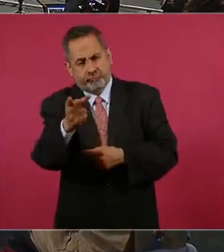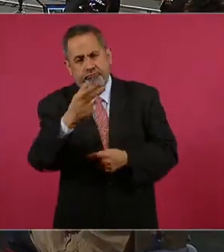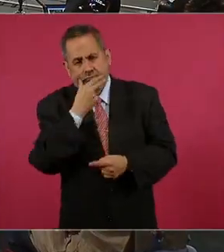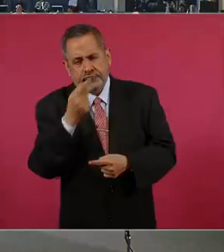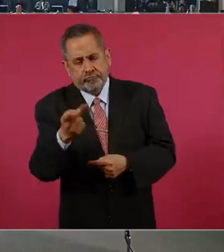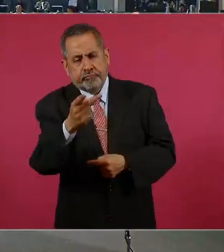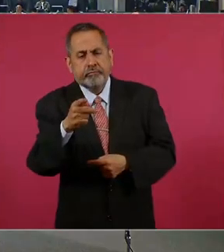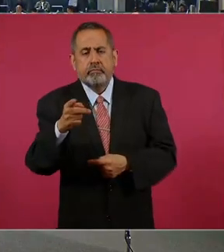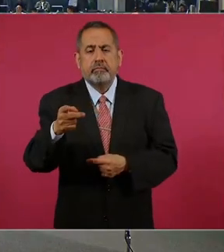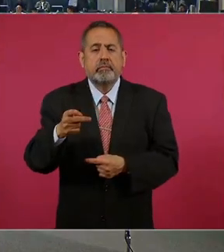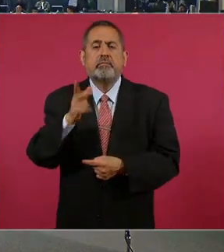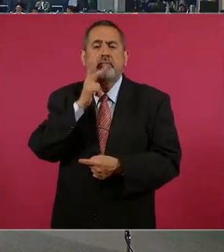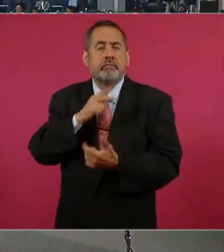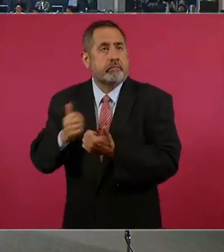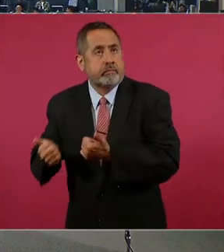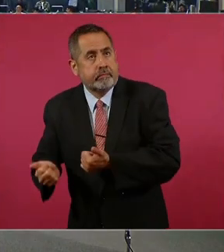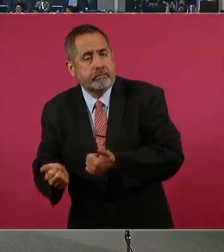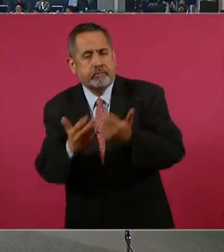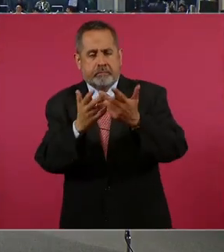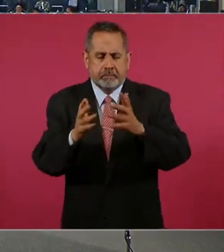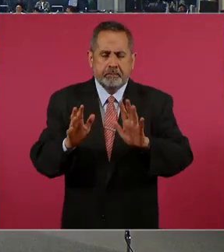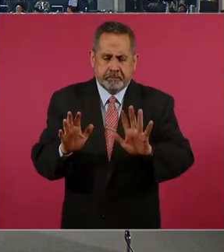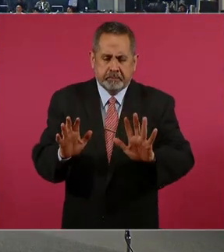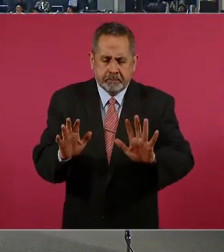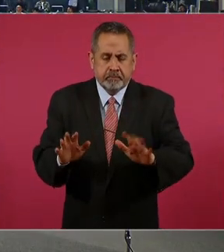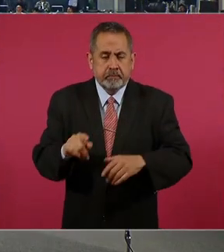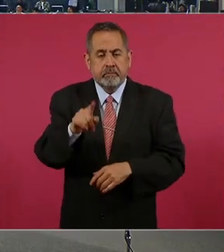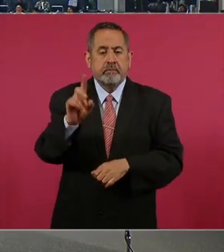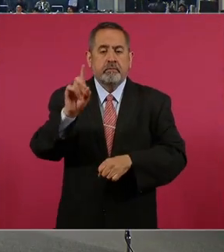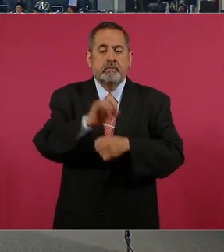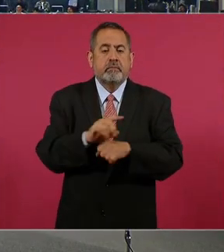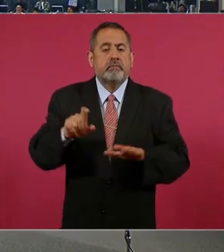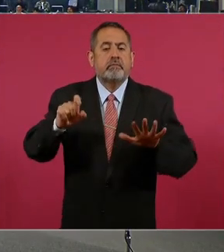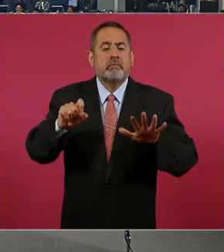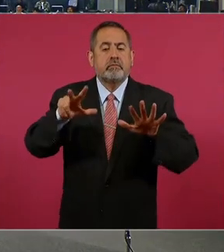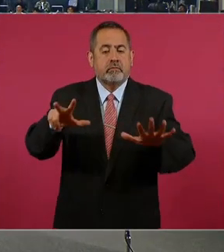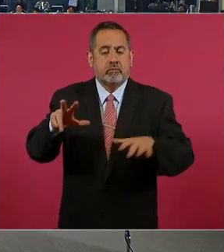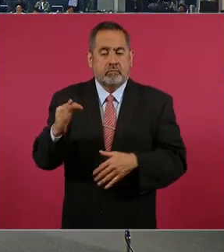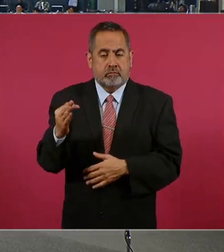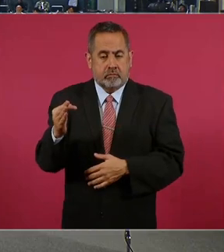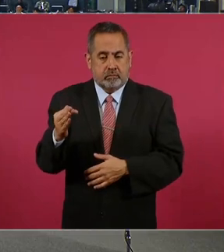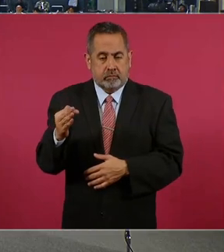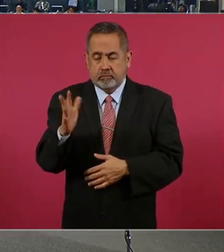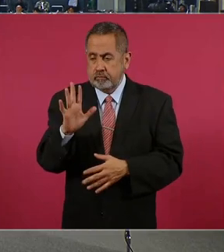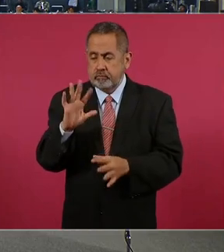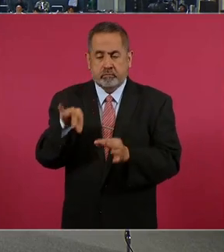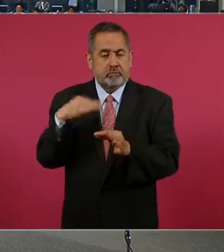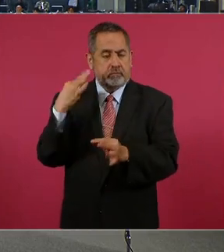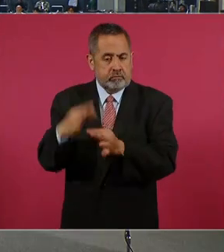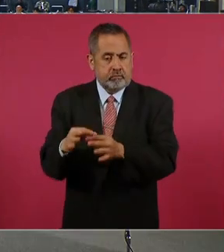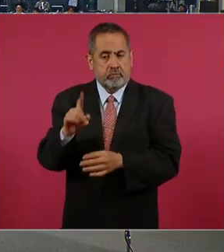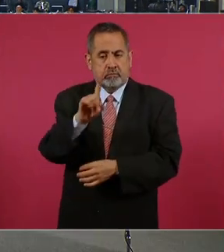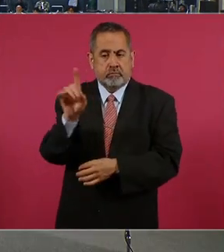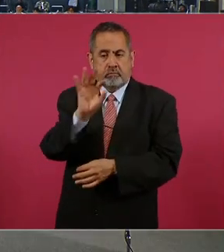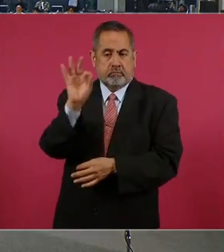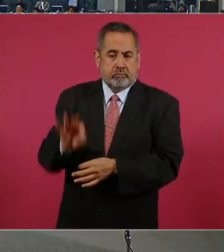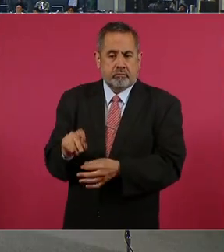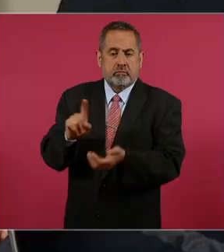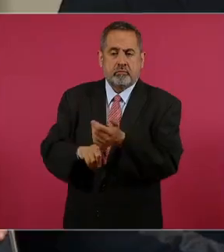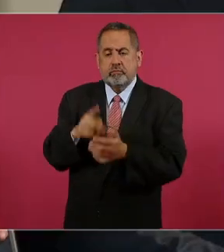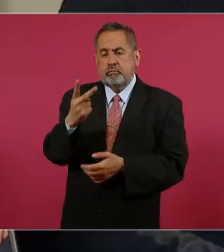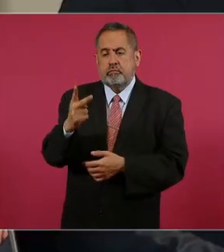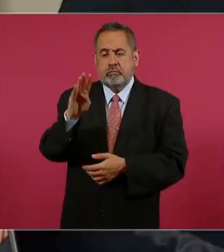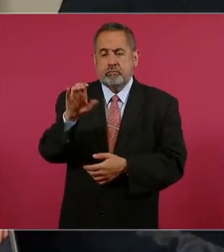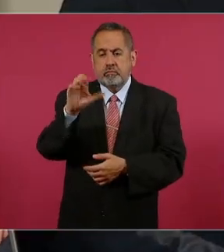la exportación de petróleo y todo usted había dicho que el 28 de febrero estaría pondría al 100% la refinería de dos